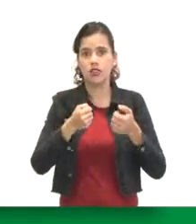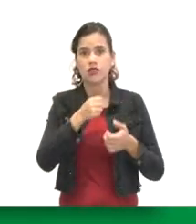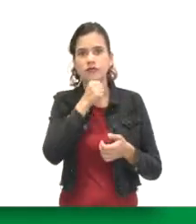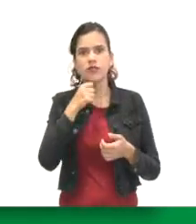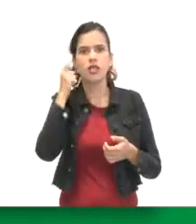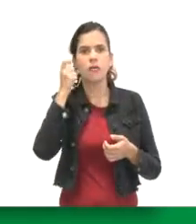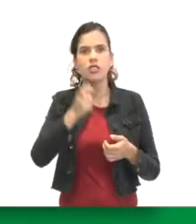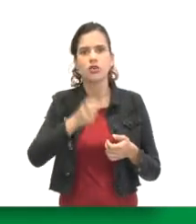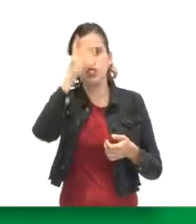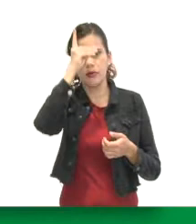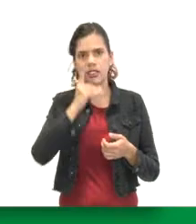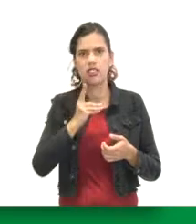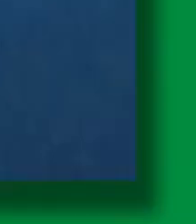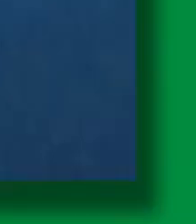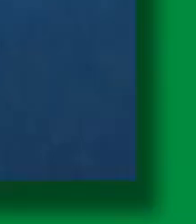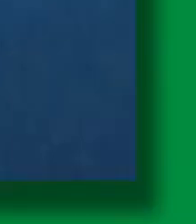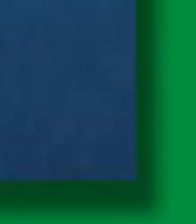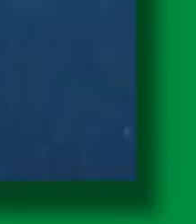con discapacidad.